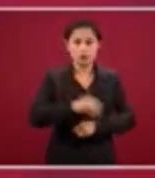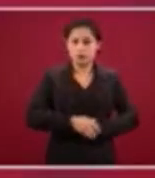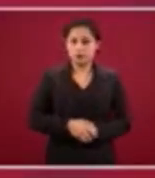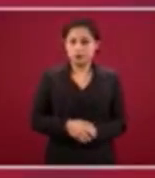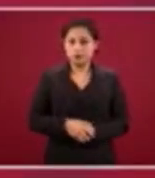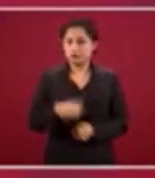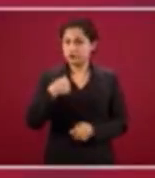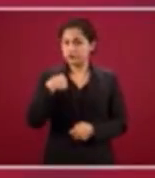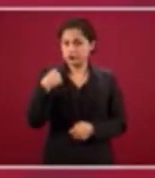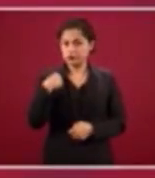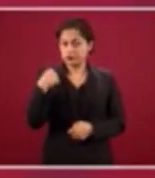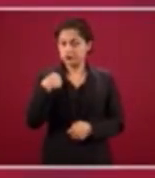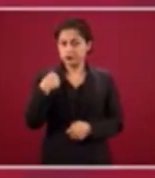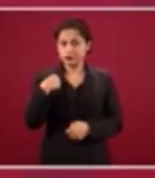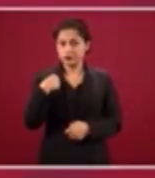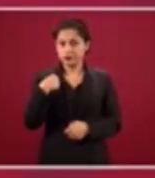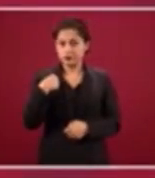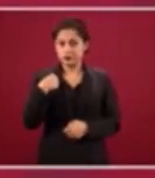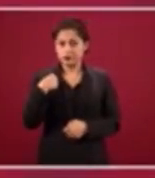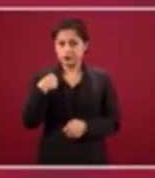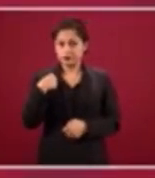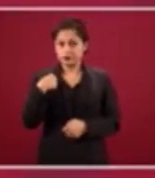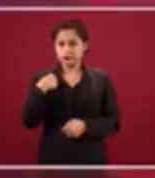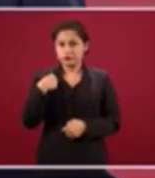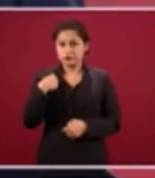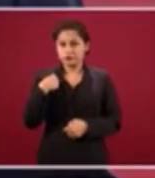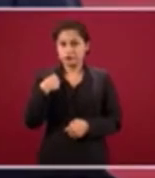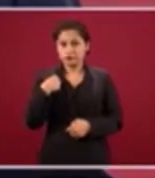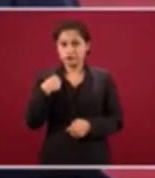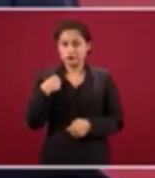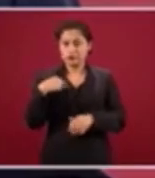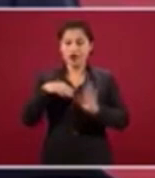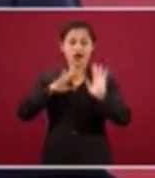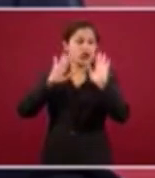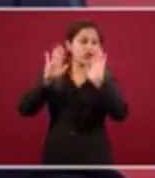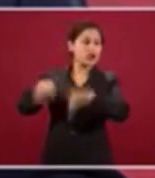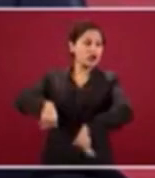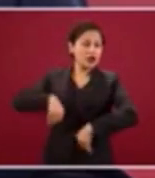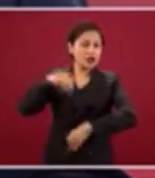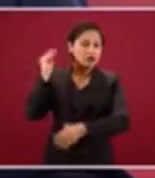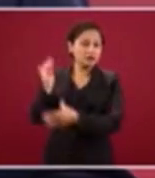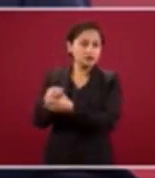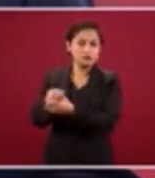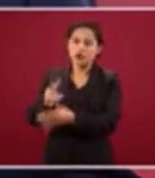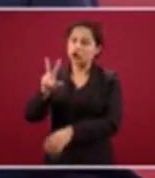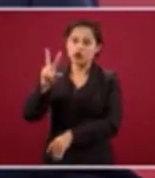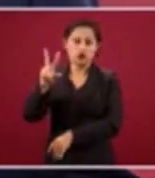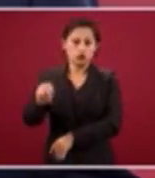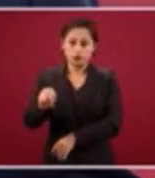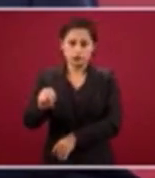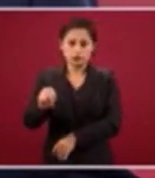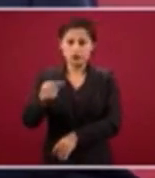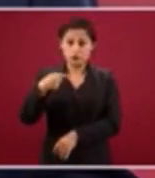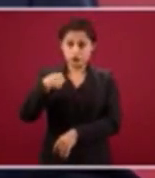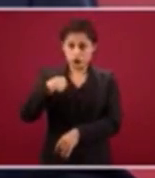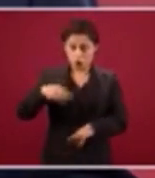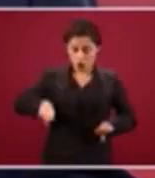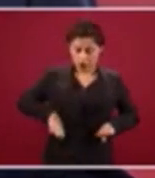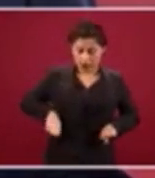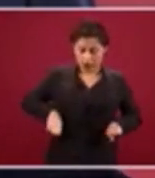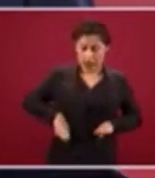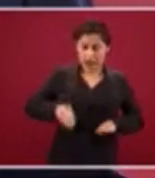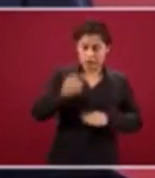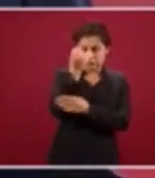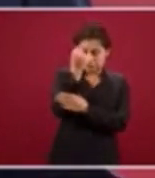No estoy evadiendo mi responsabilidad. No es la política del avestruz. Todos